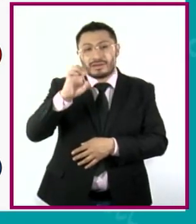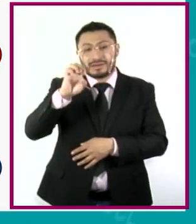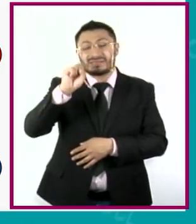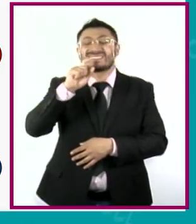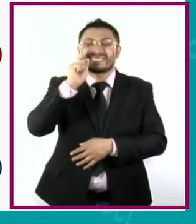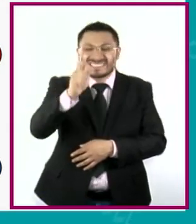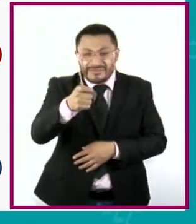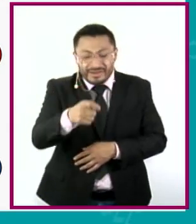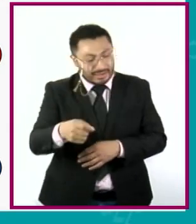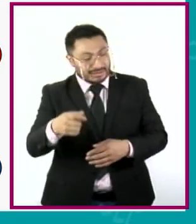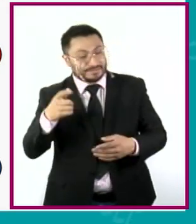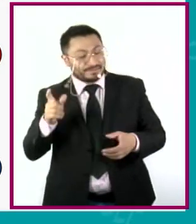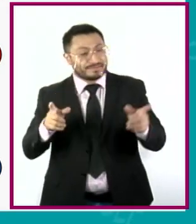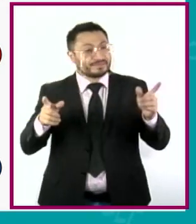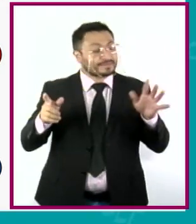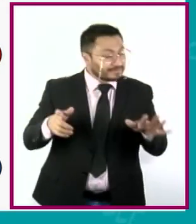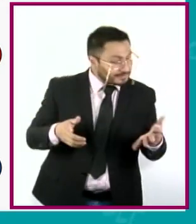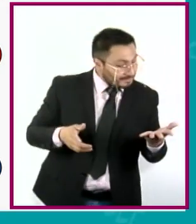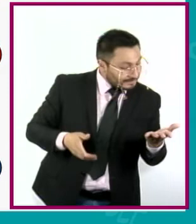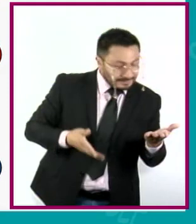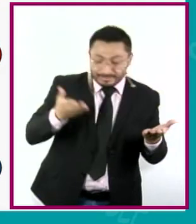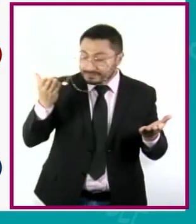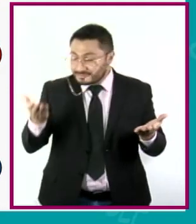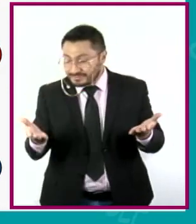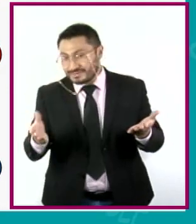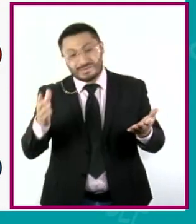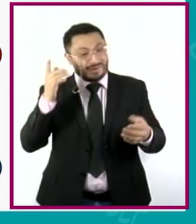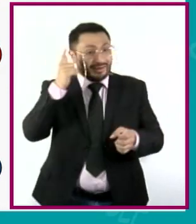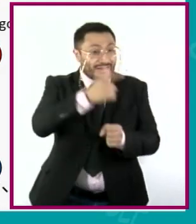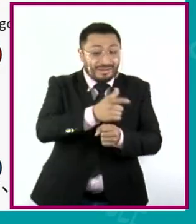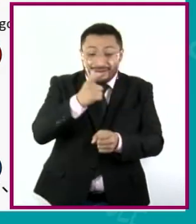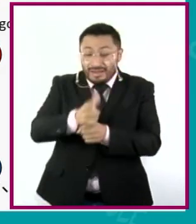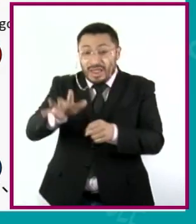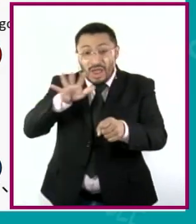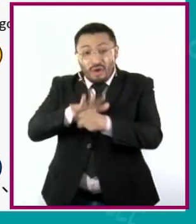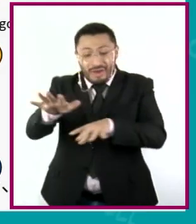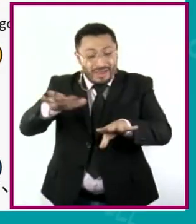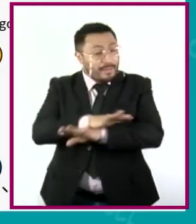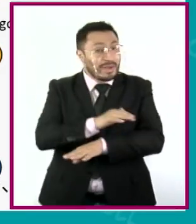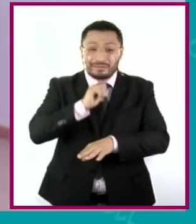y después de lo que le pasaba al polinomio mismo. No puede